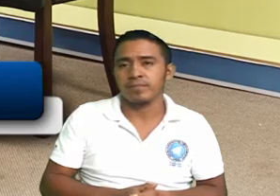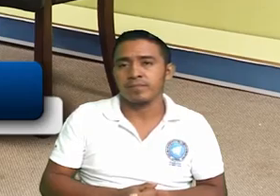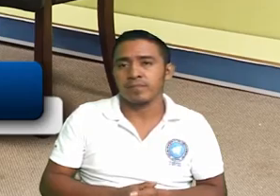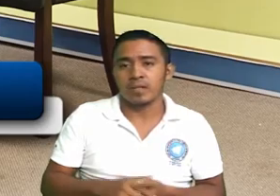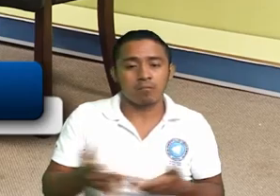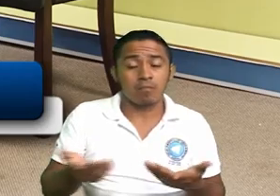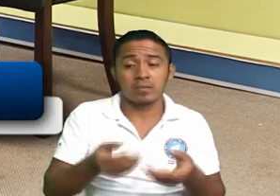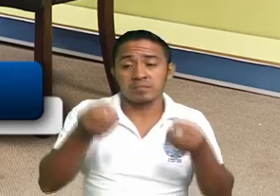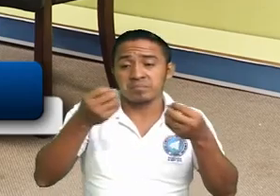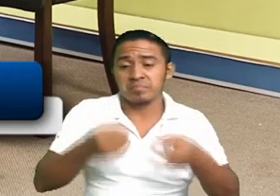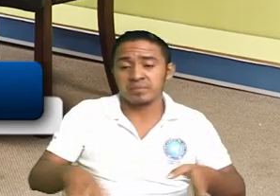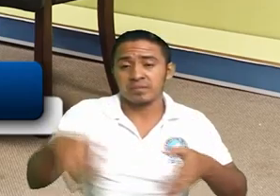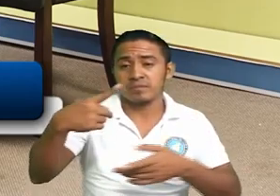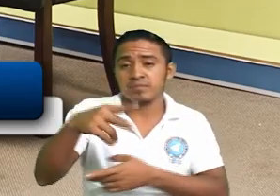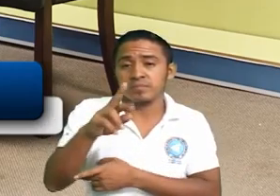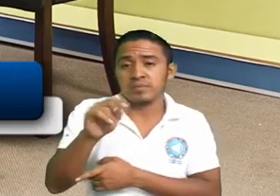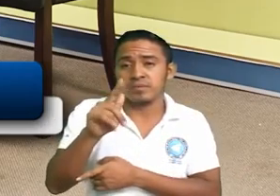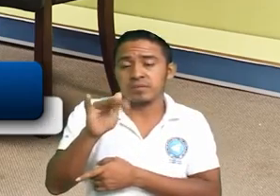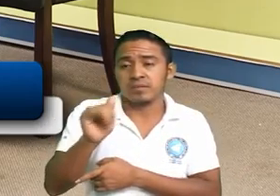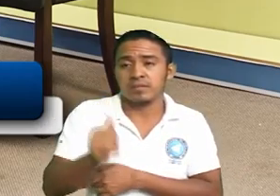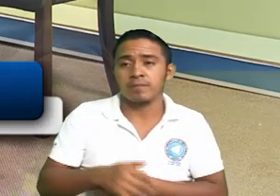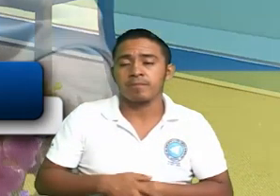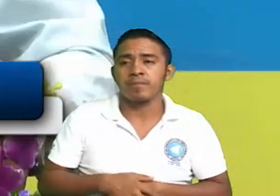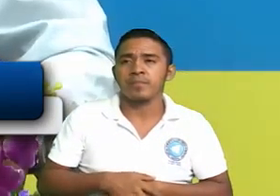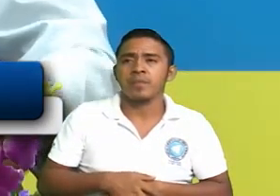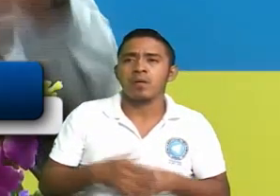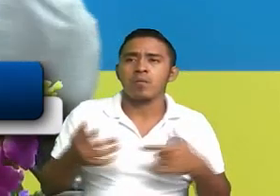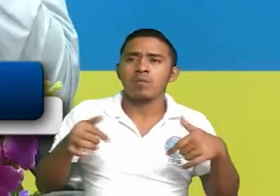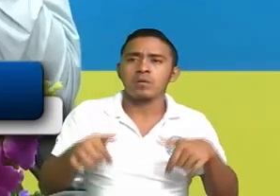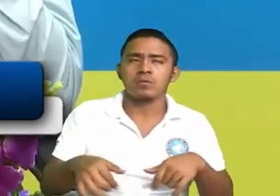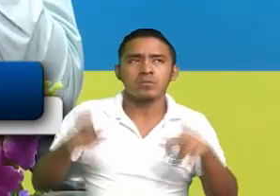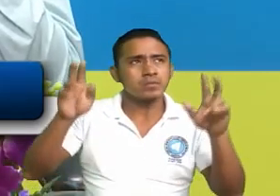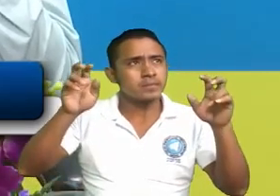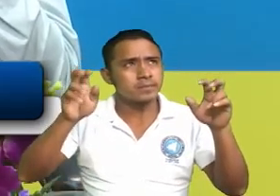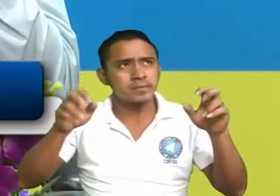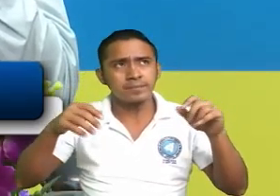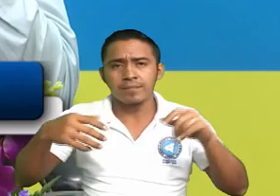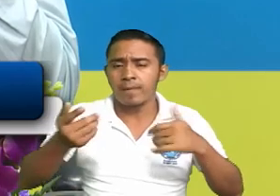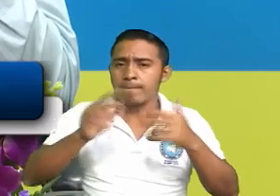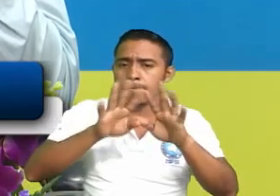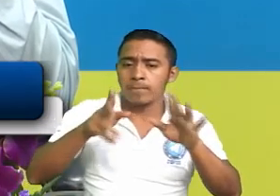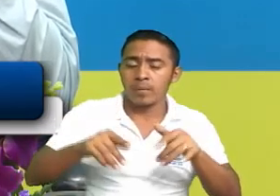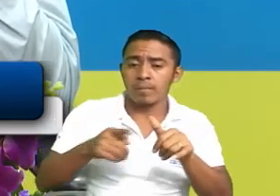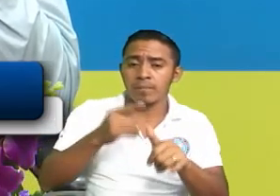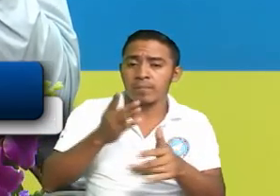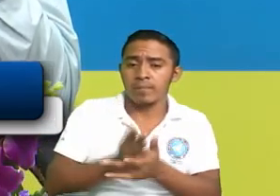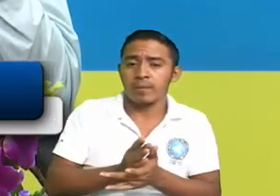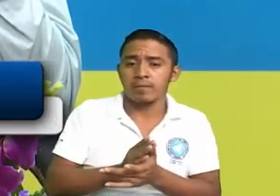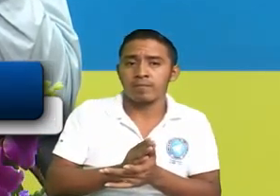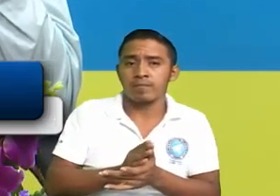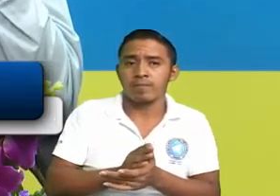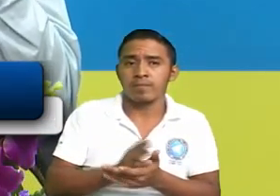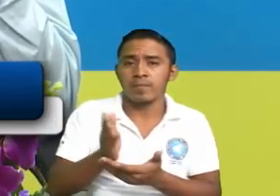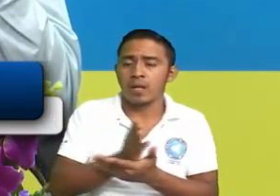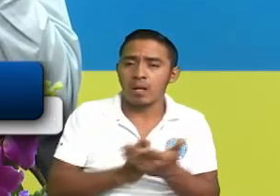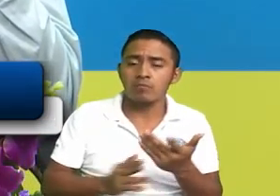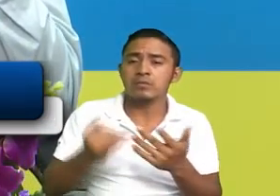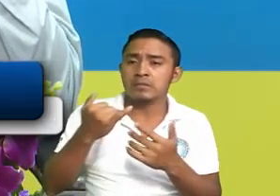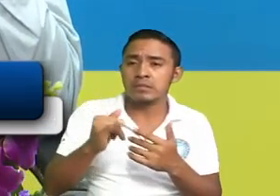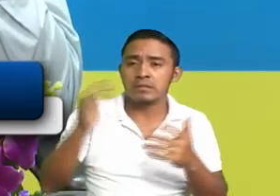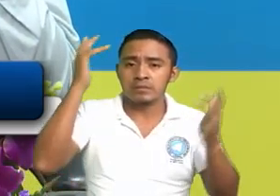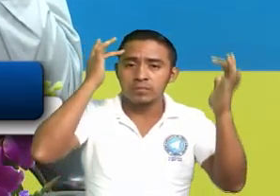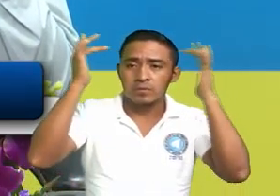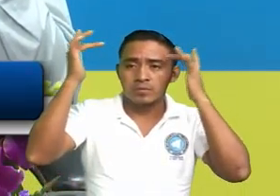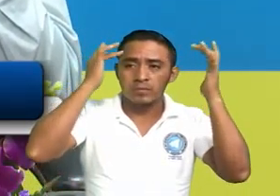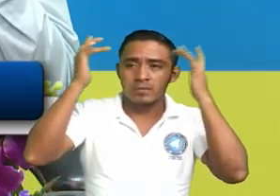de calentar la leche materna para evitar que se eliminen las proteínas. Y generalmente aquí en nuestro país tenemos la costumbre de agarrar un recipiente, echar